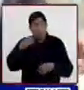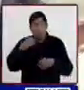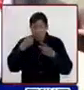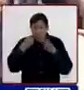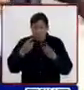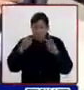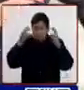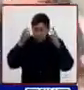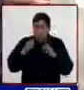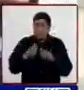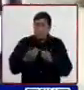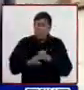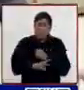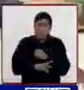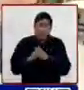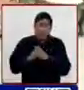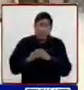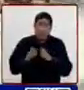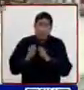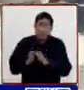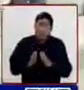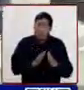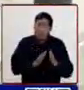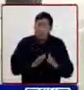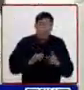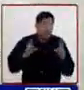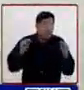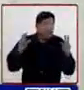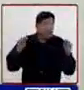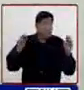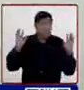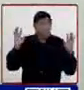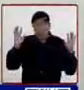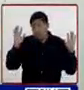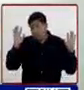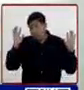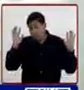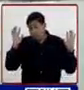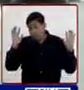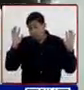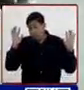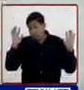ver el cómo van a robar, cómo se organizan. No.